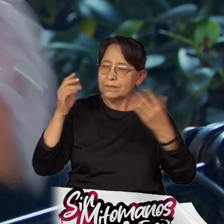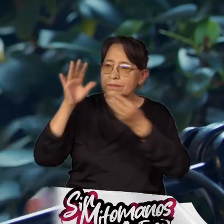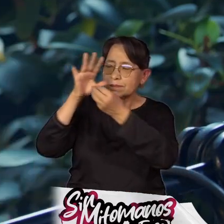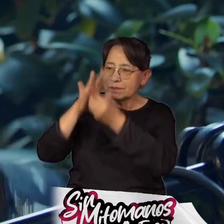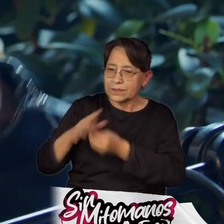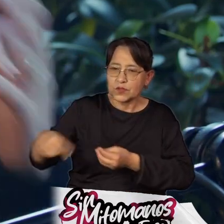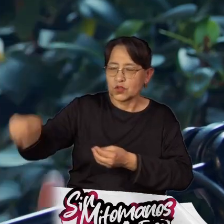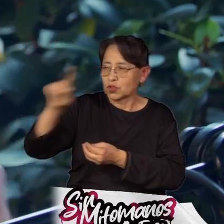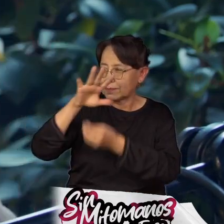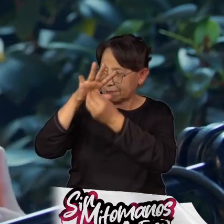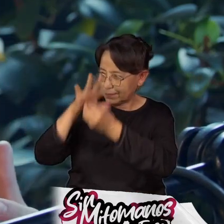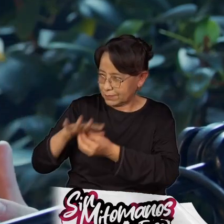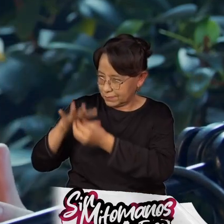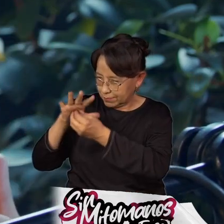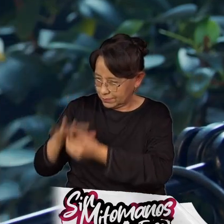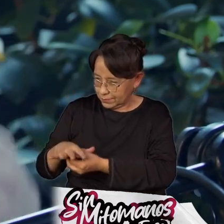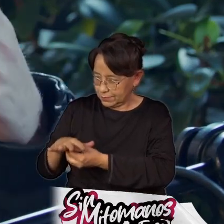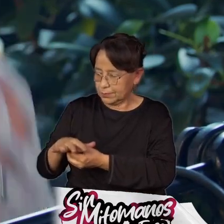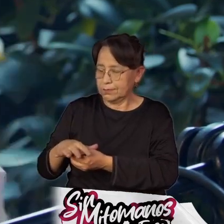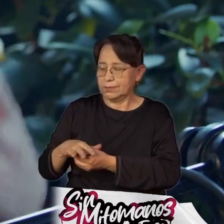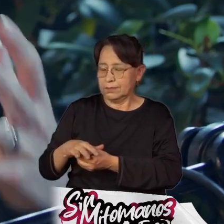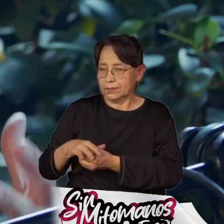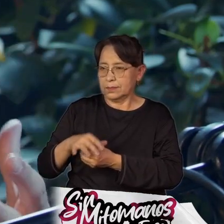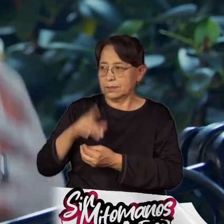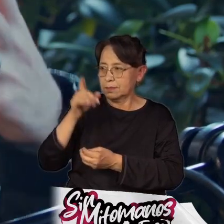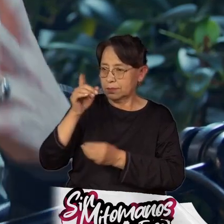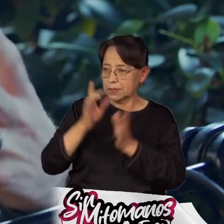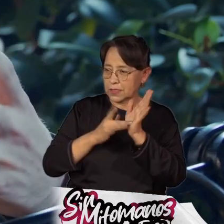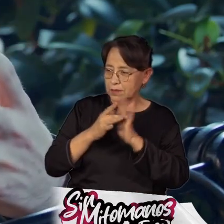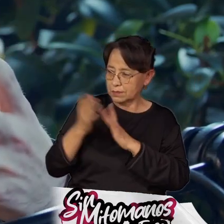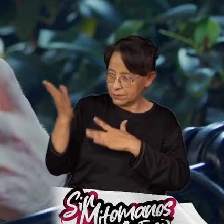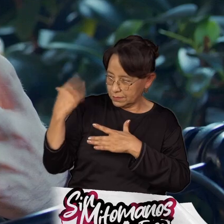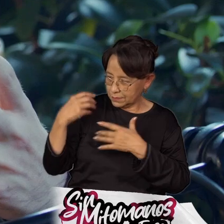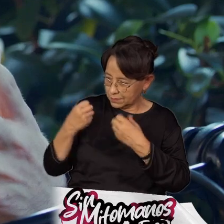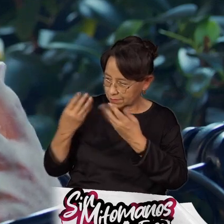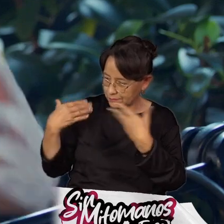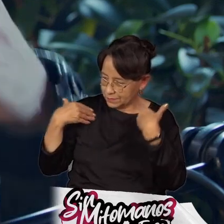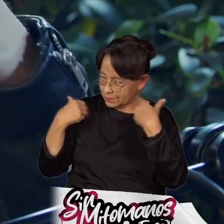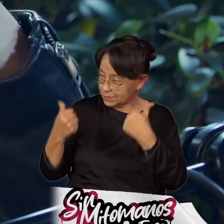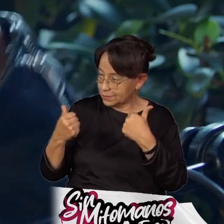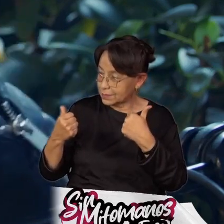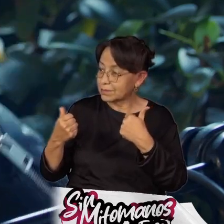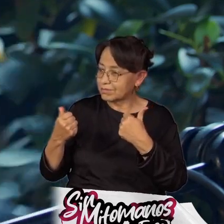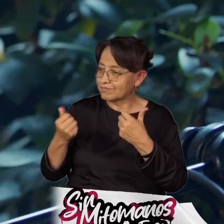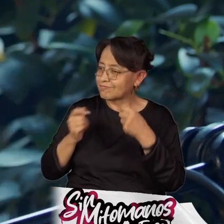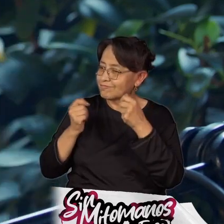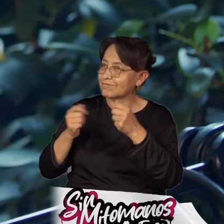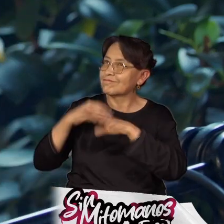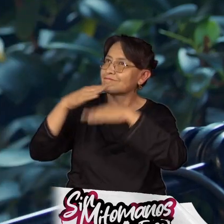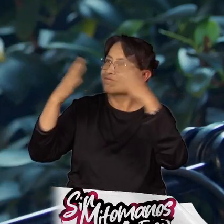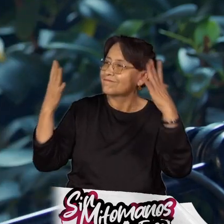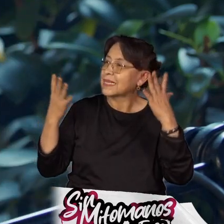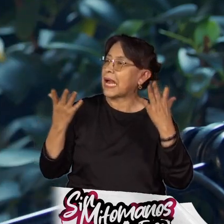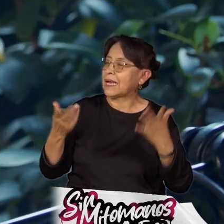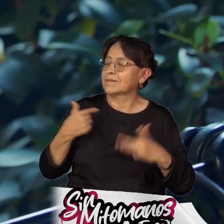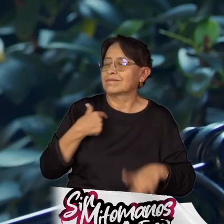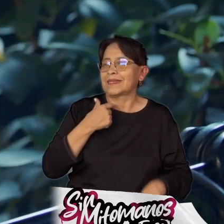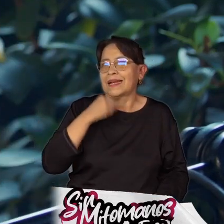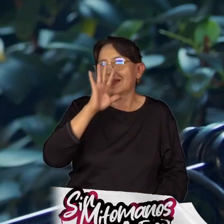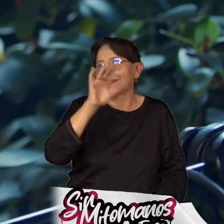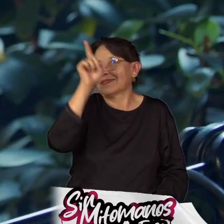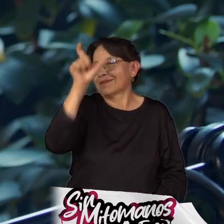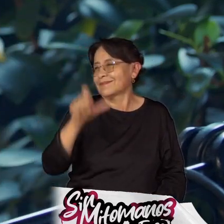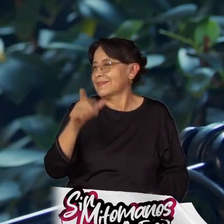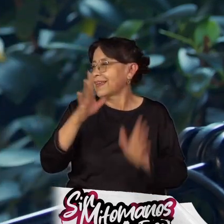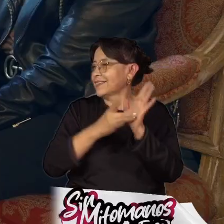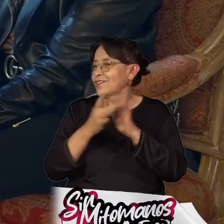ciego, desechado, menospreciado y de todo, encuentra en el Señor la posibilidad del reino de los cielos. Y eso es lo que me